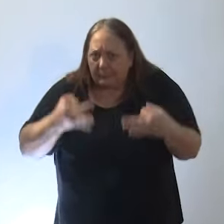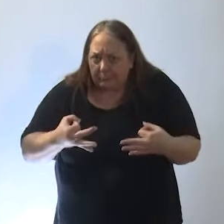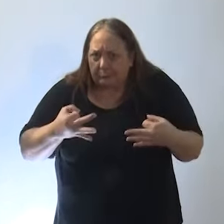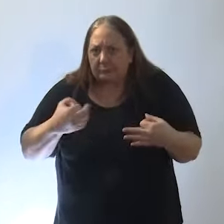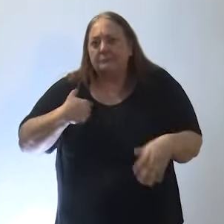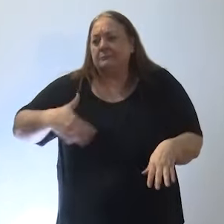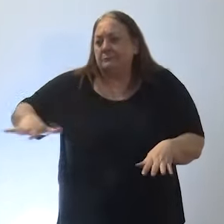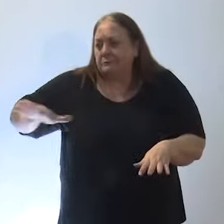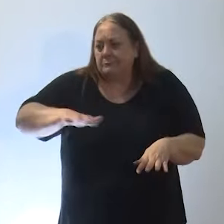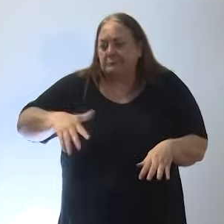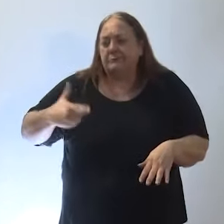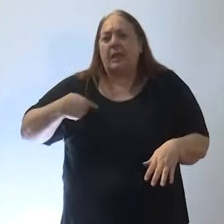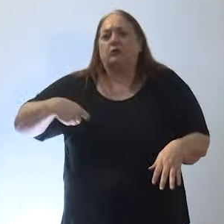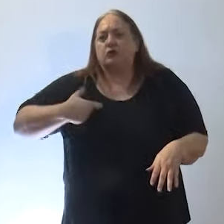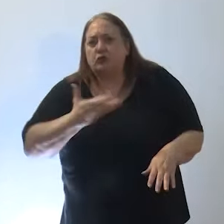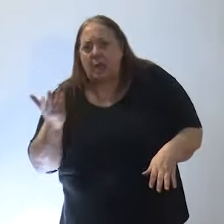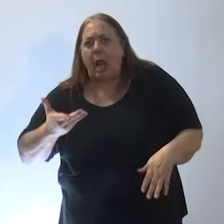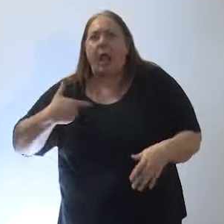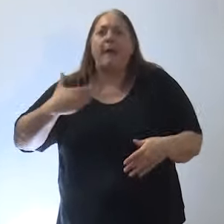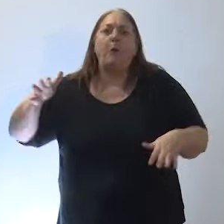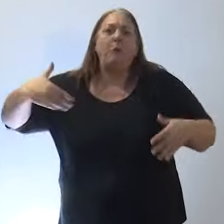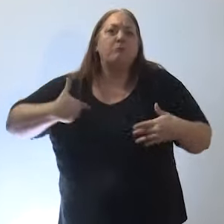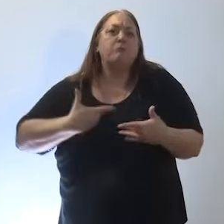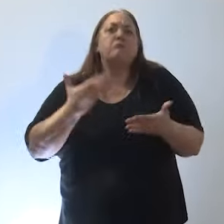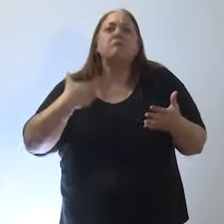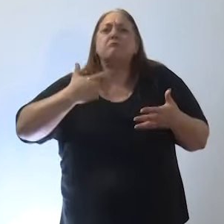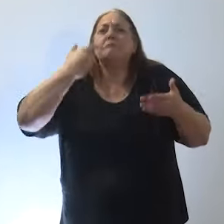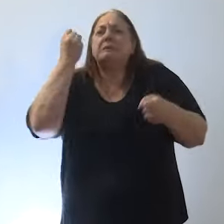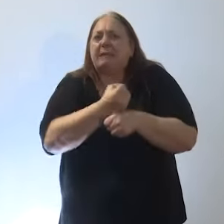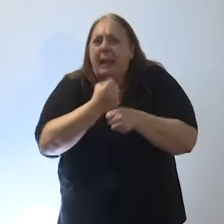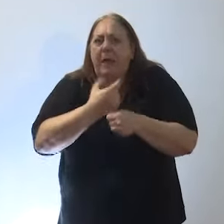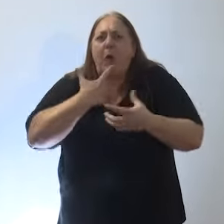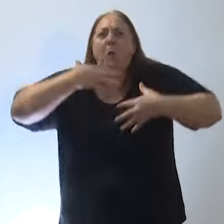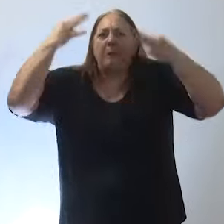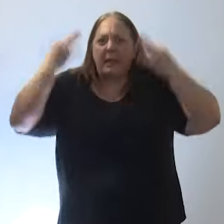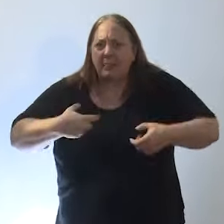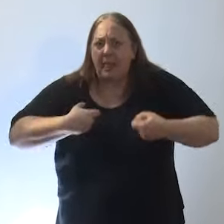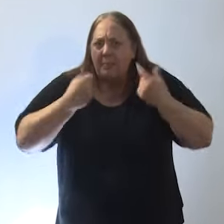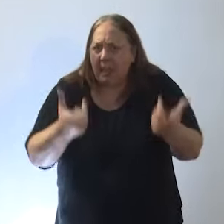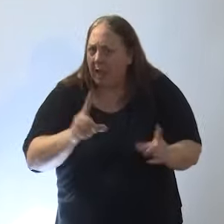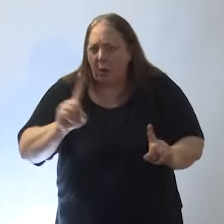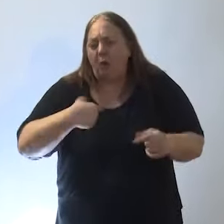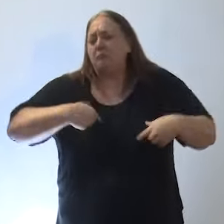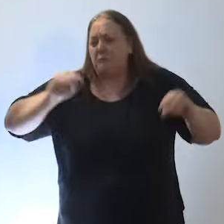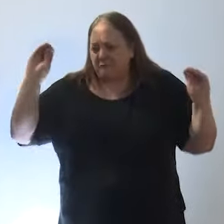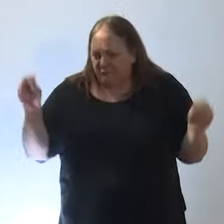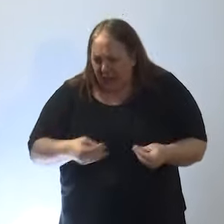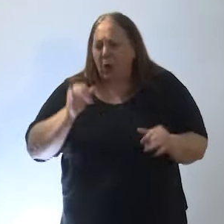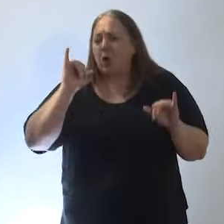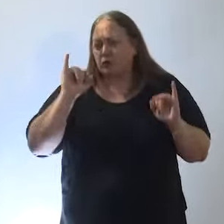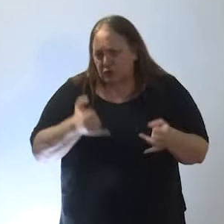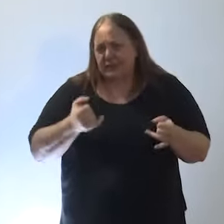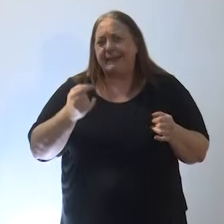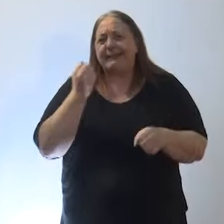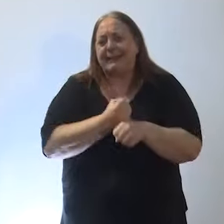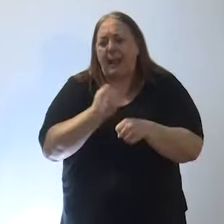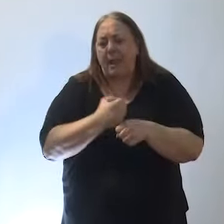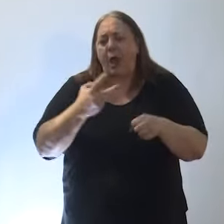etcétera de que no generamos trabajo Genuino fracasamos quizás en términos relativos a reducir el trabajo